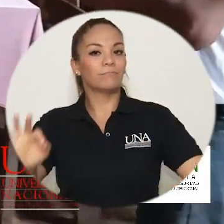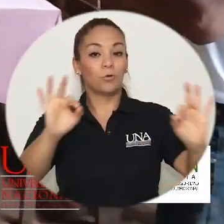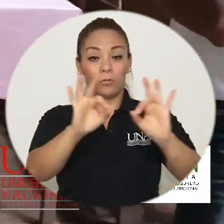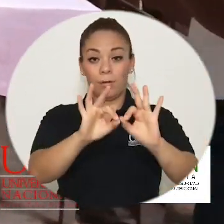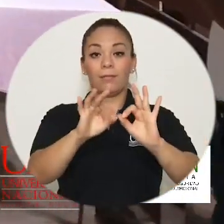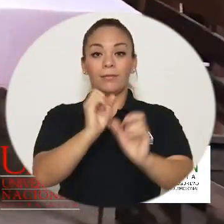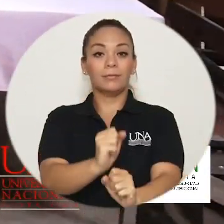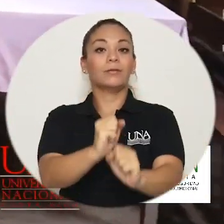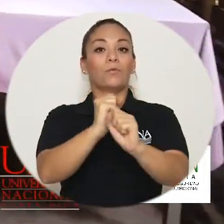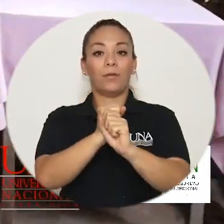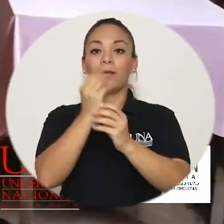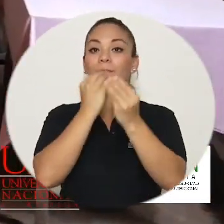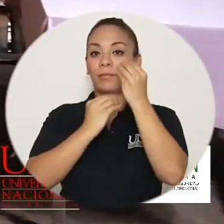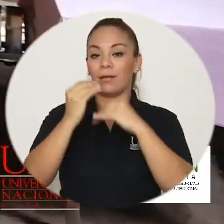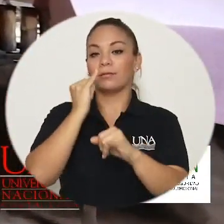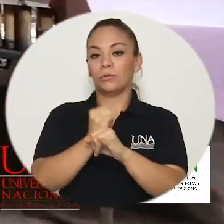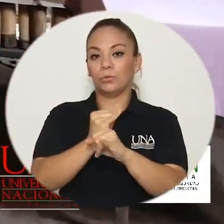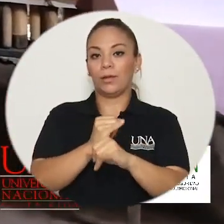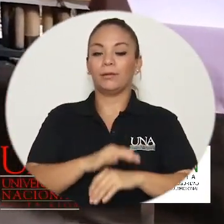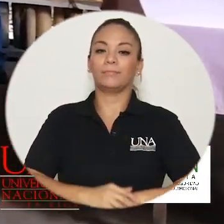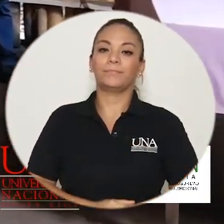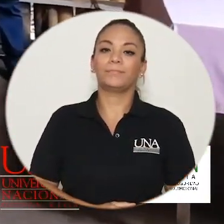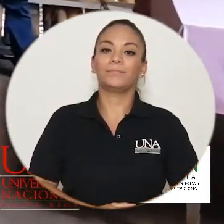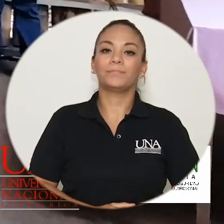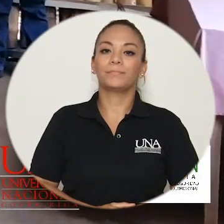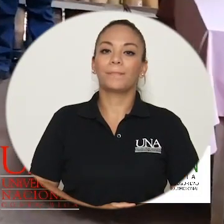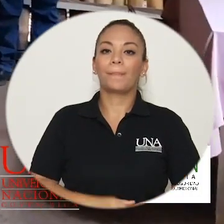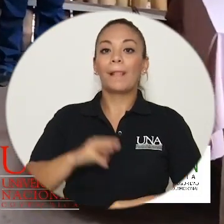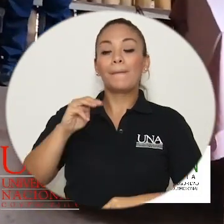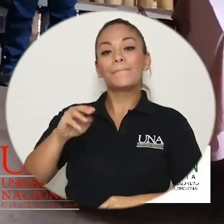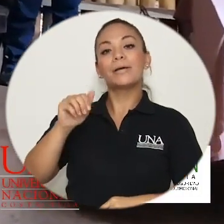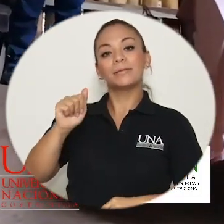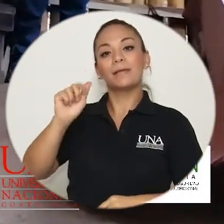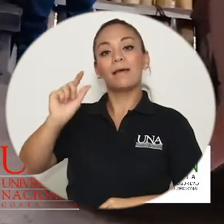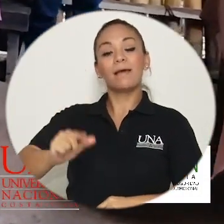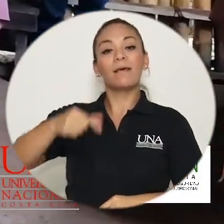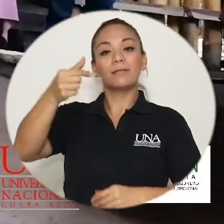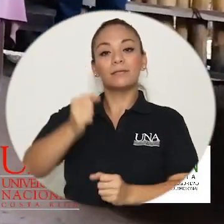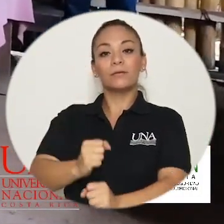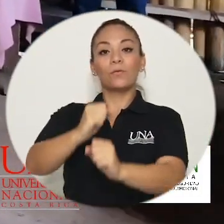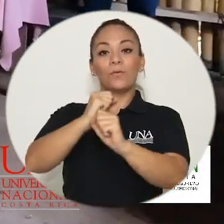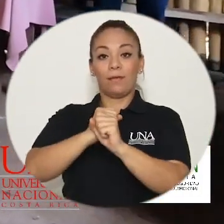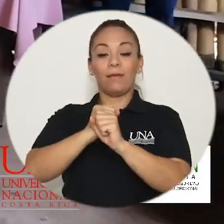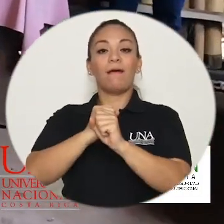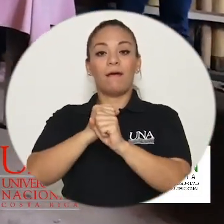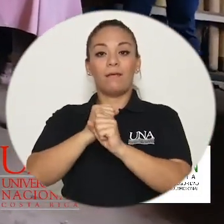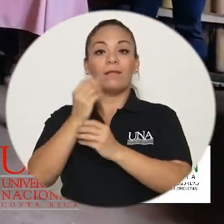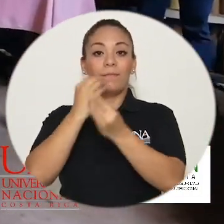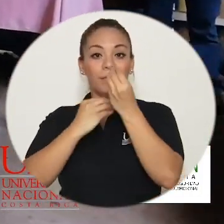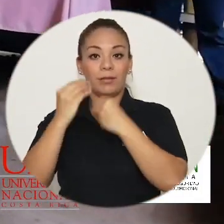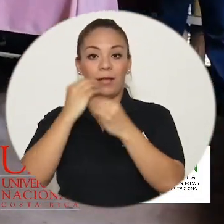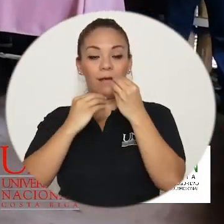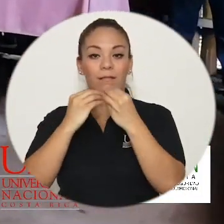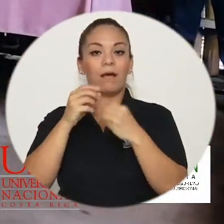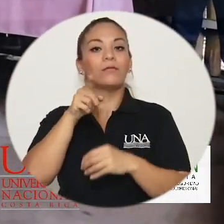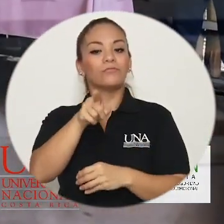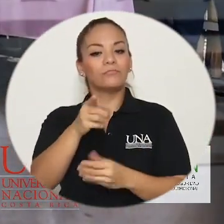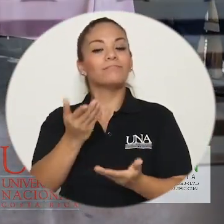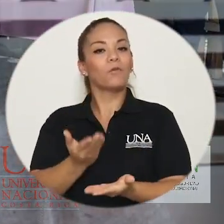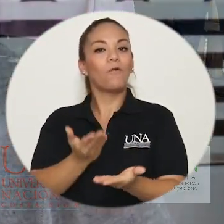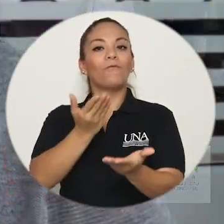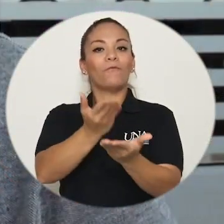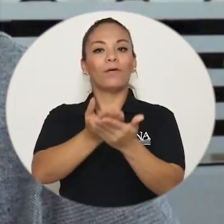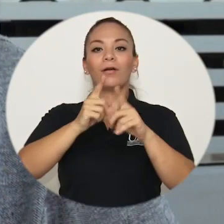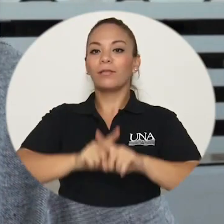que es la seguridad alimentaria y nutricional. La maestría en gerencia de la seguridad alimentaria y nutricional ofrece